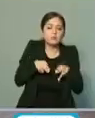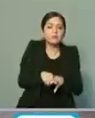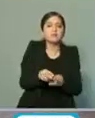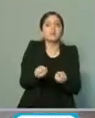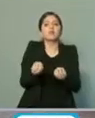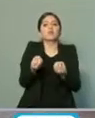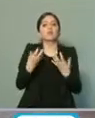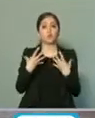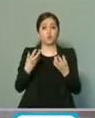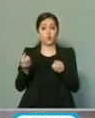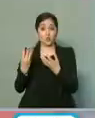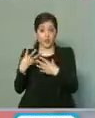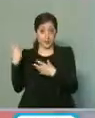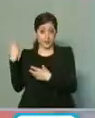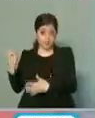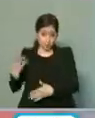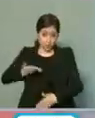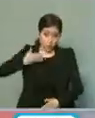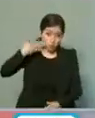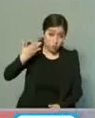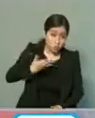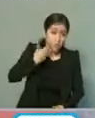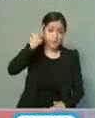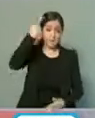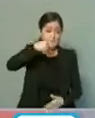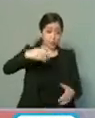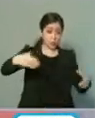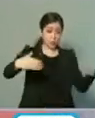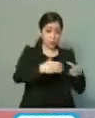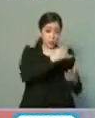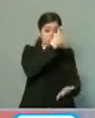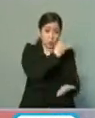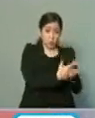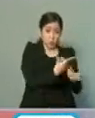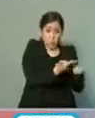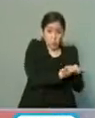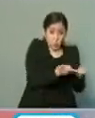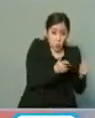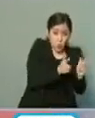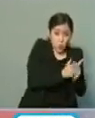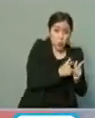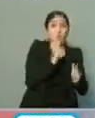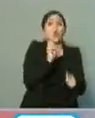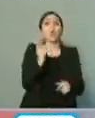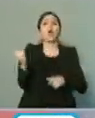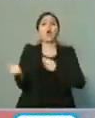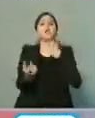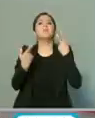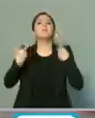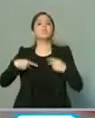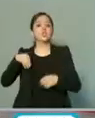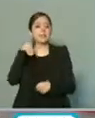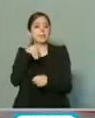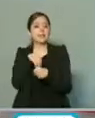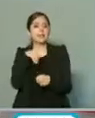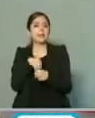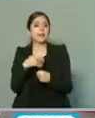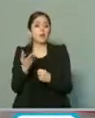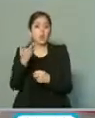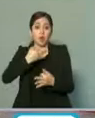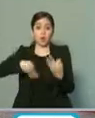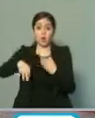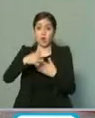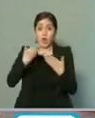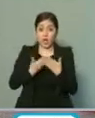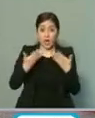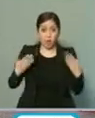entonces de tradiciones solamente eran para cierta clase o quienes tenían este Claro. secreto antiguamente Esto al es que ahora podemos importante.